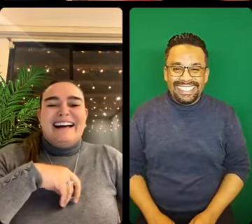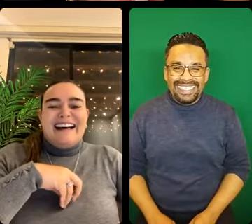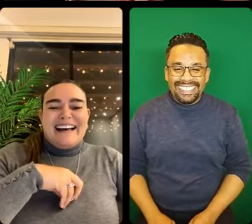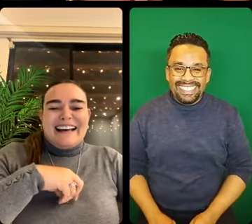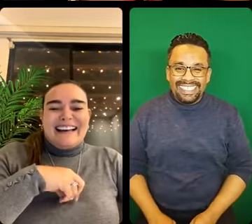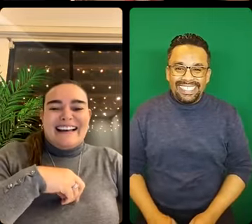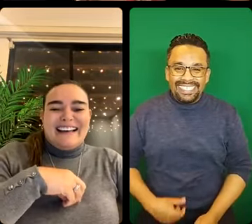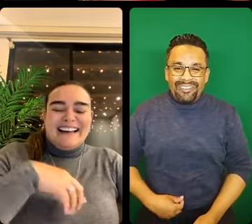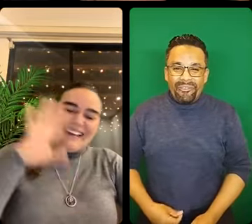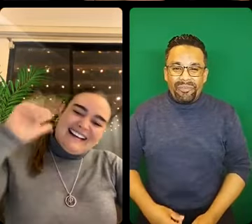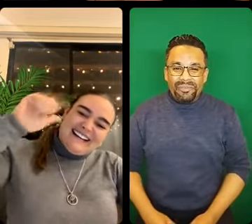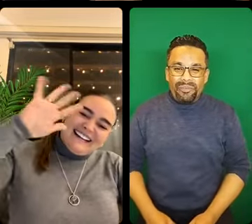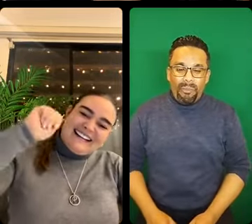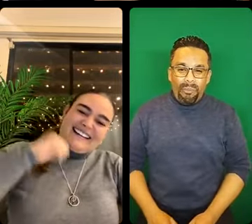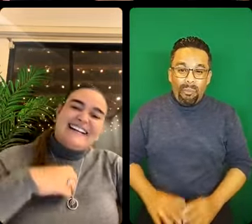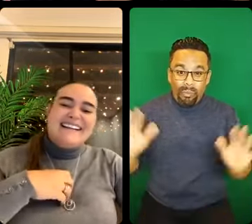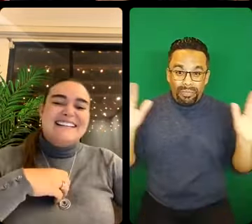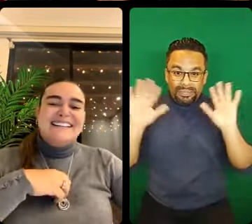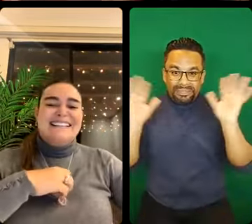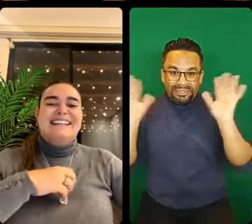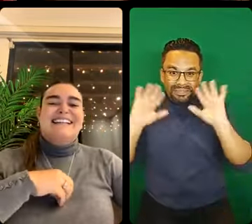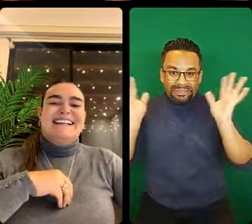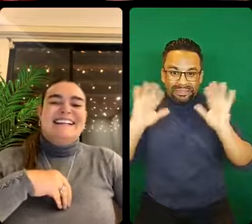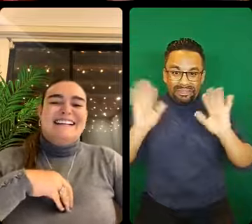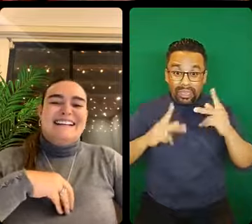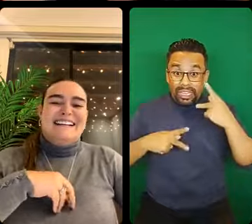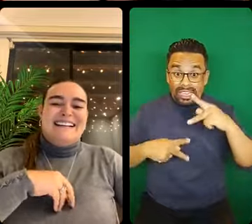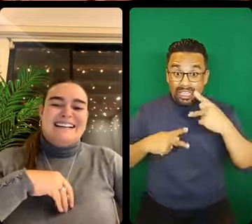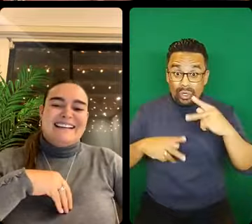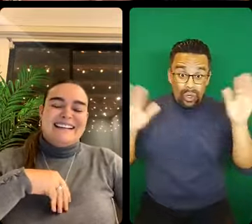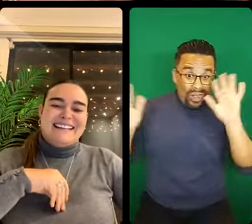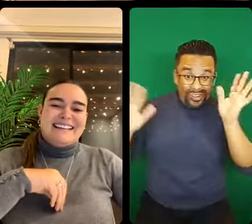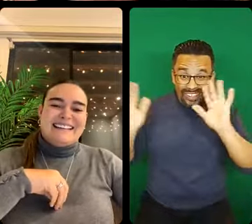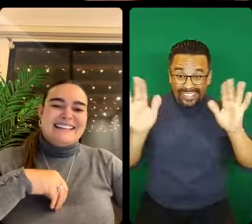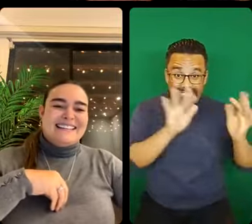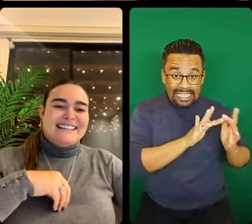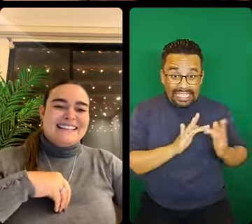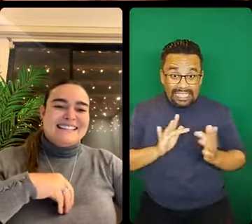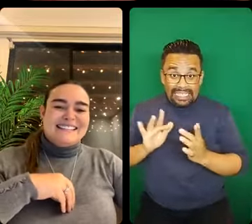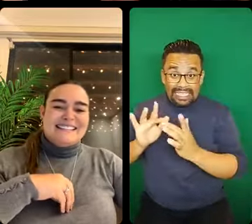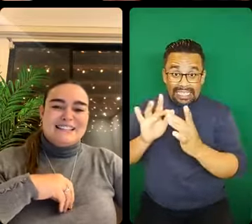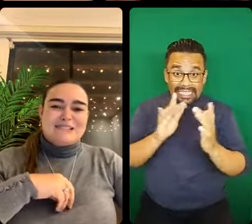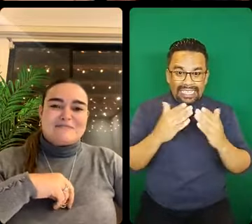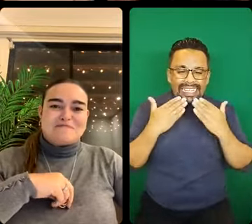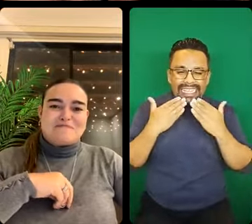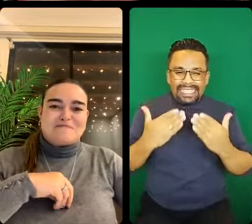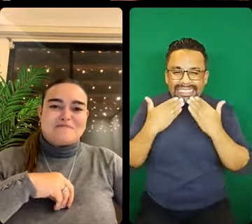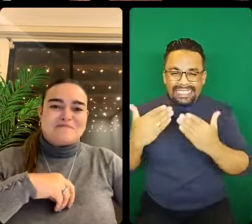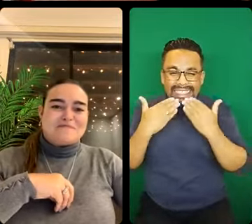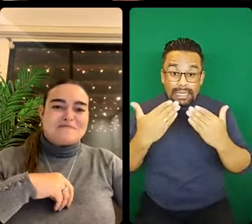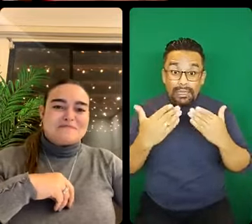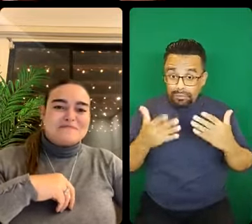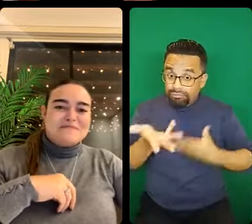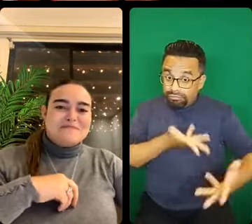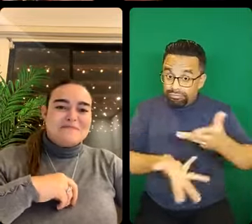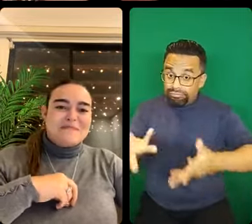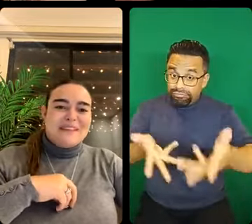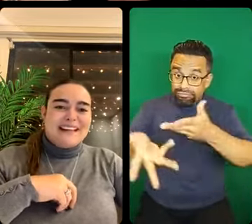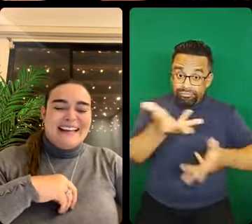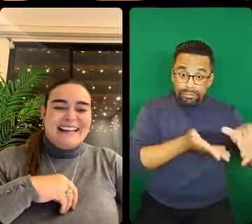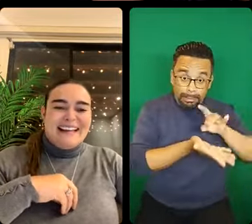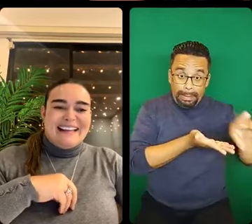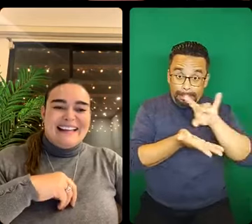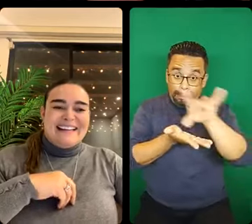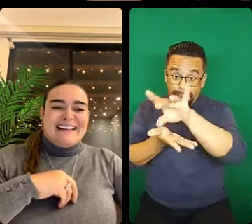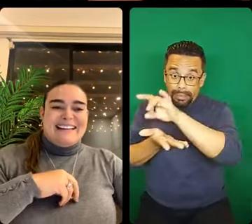Gente linda, hola, ¿cómo están? Qué cantidad de gente conectada en TikTok. Muchas gracias. Compartan pues en live. Compartan para que nos